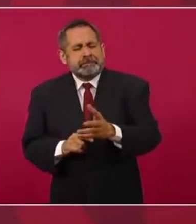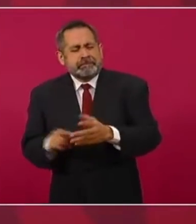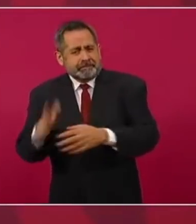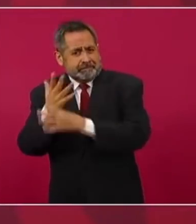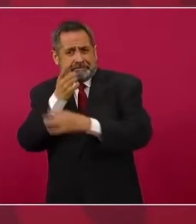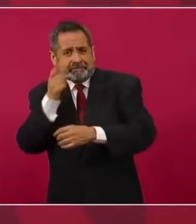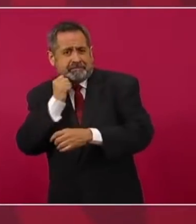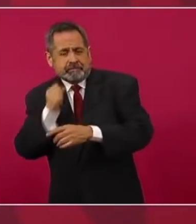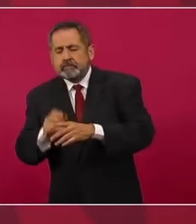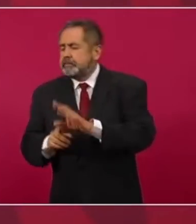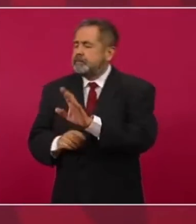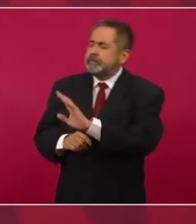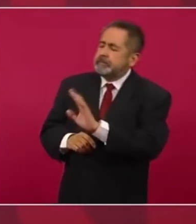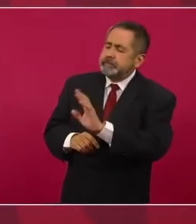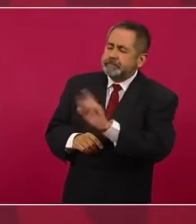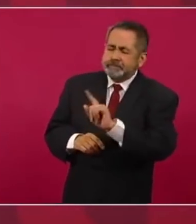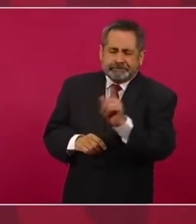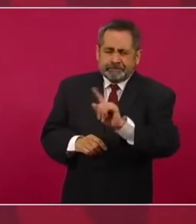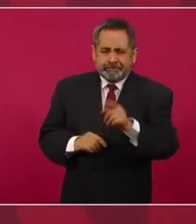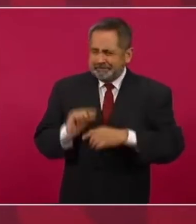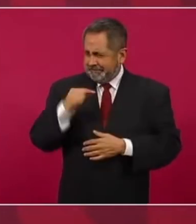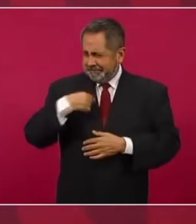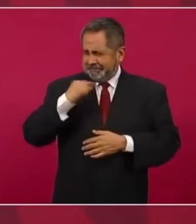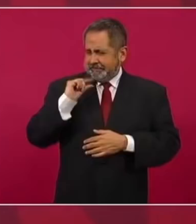de decir un discurso.